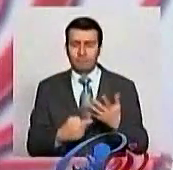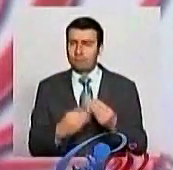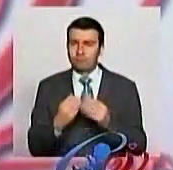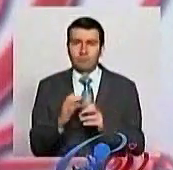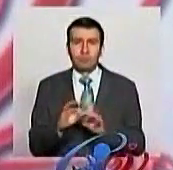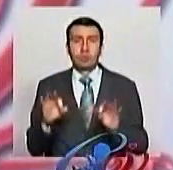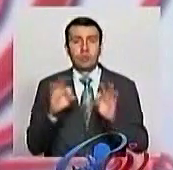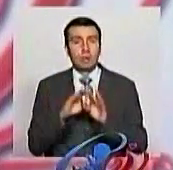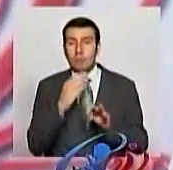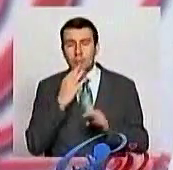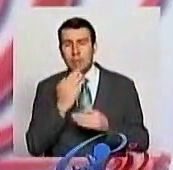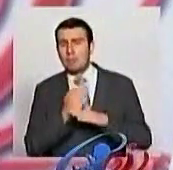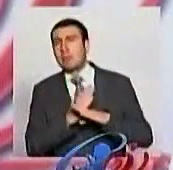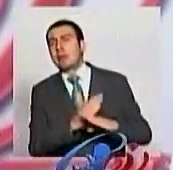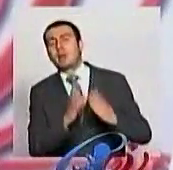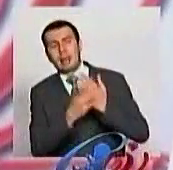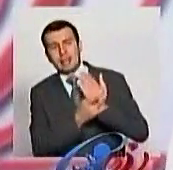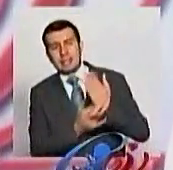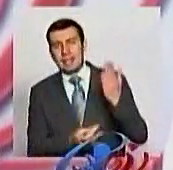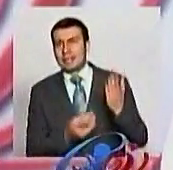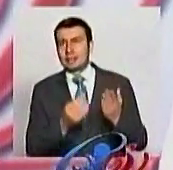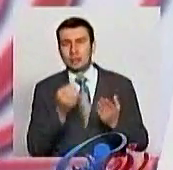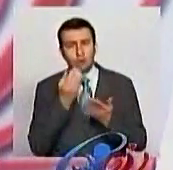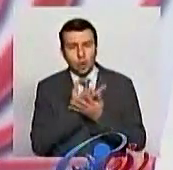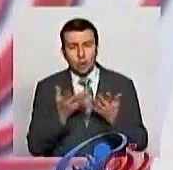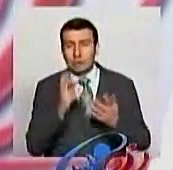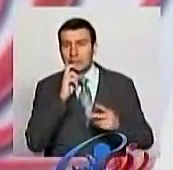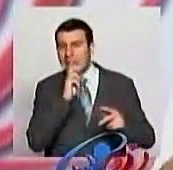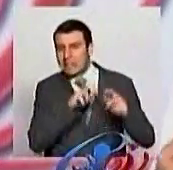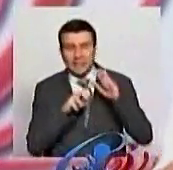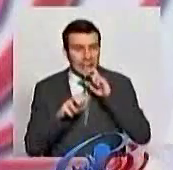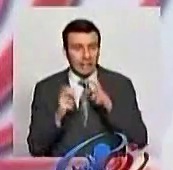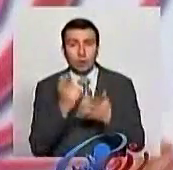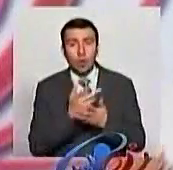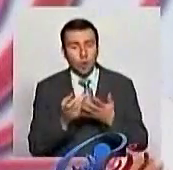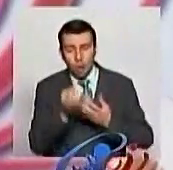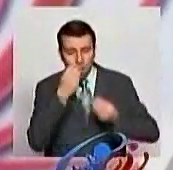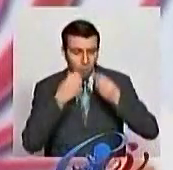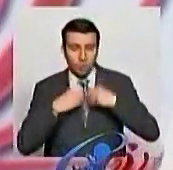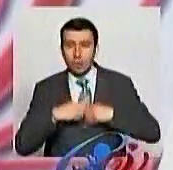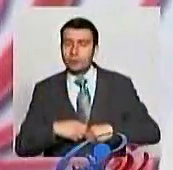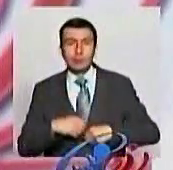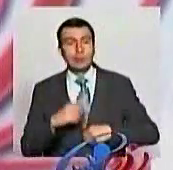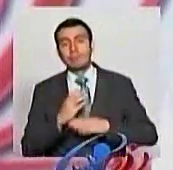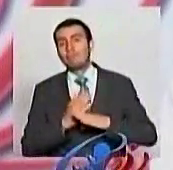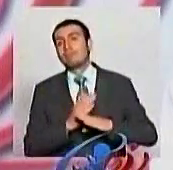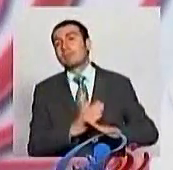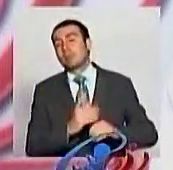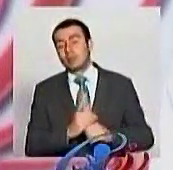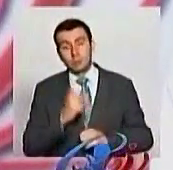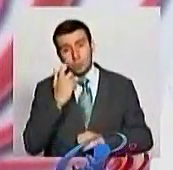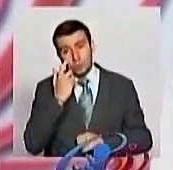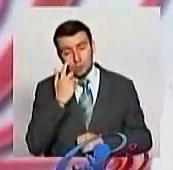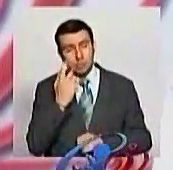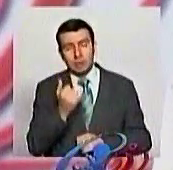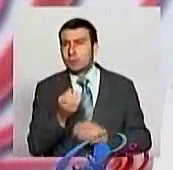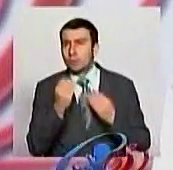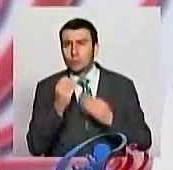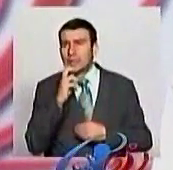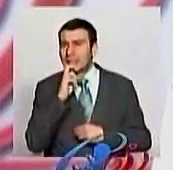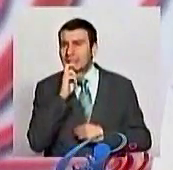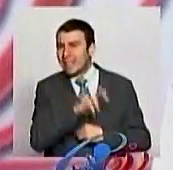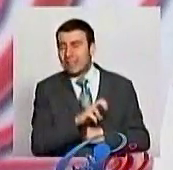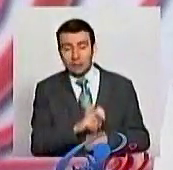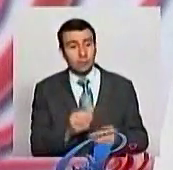disminuir el colesterol, disminuir las proteínas, pues no tener tanta carne, consumo de carne y de colesterol